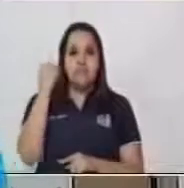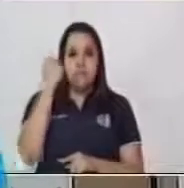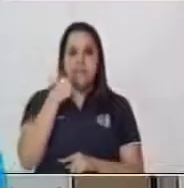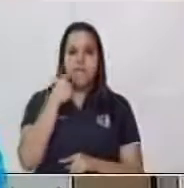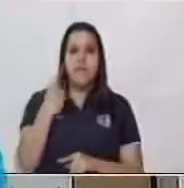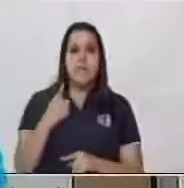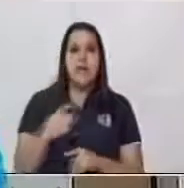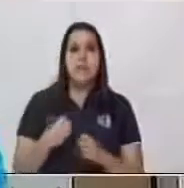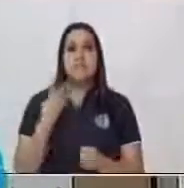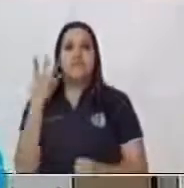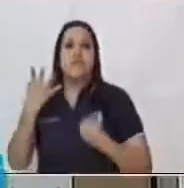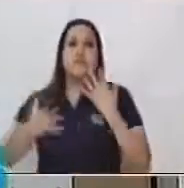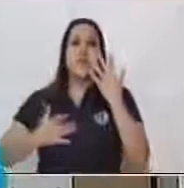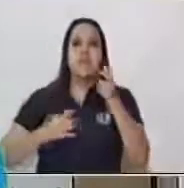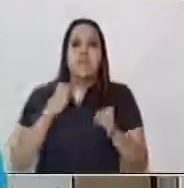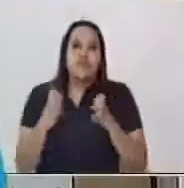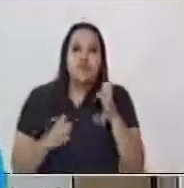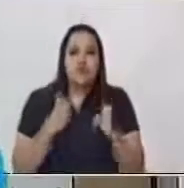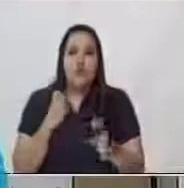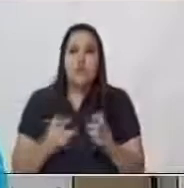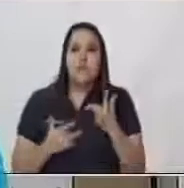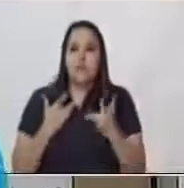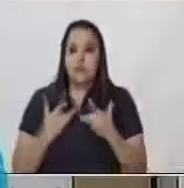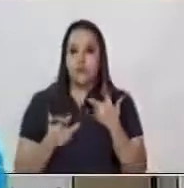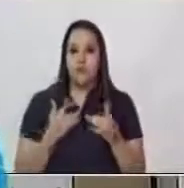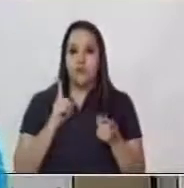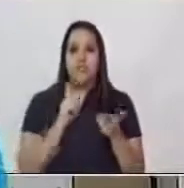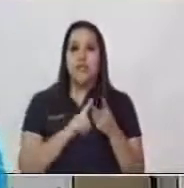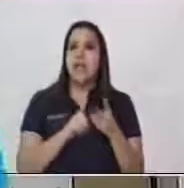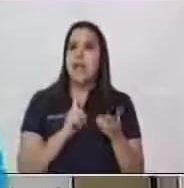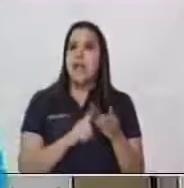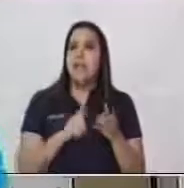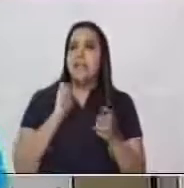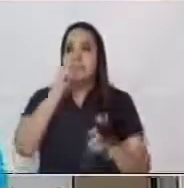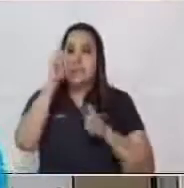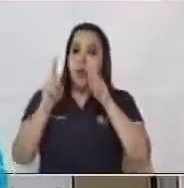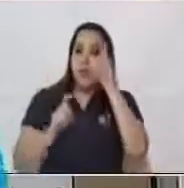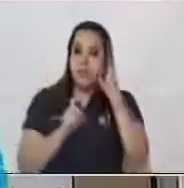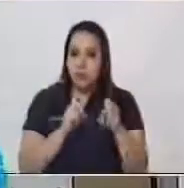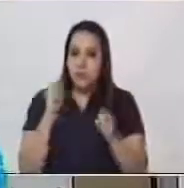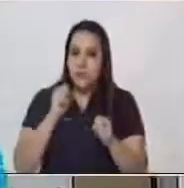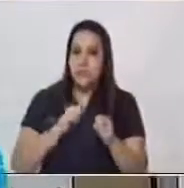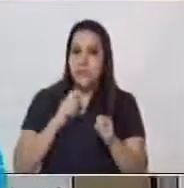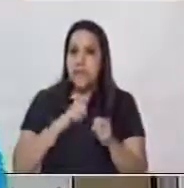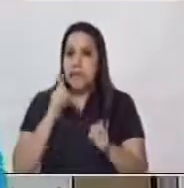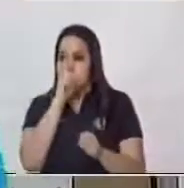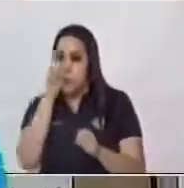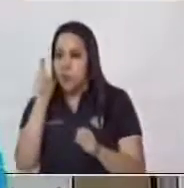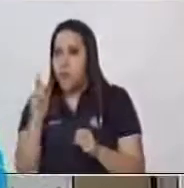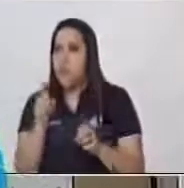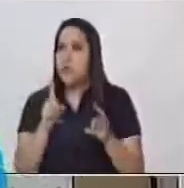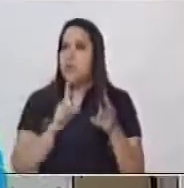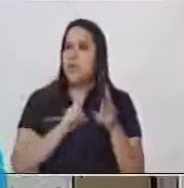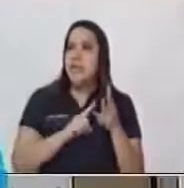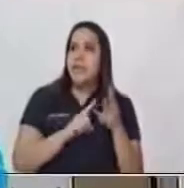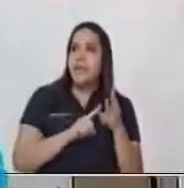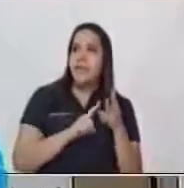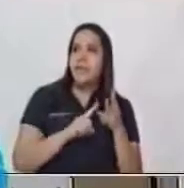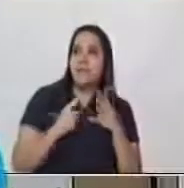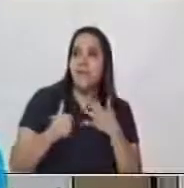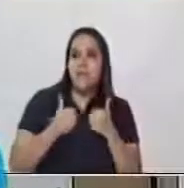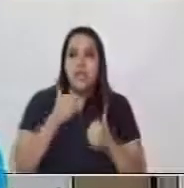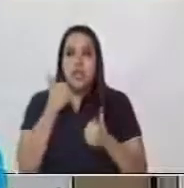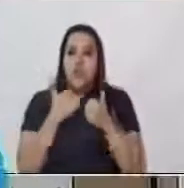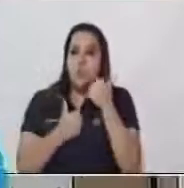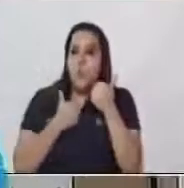emociones, sentimientos, las interrogativas que hacen preguntas, las dubitativas que expresan